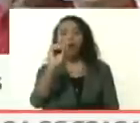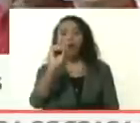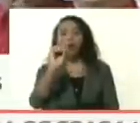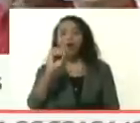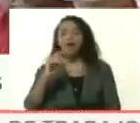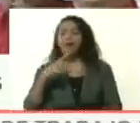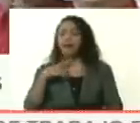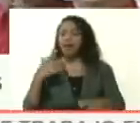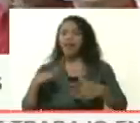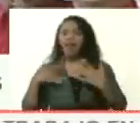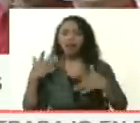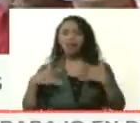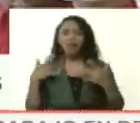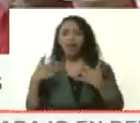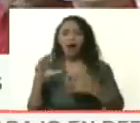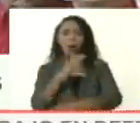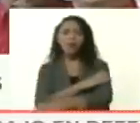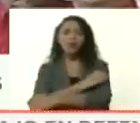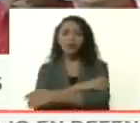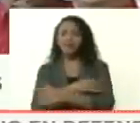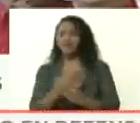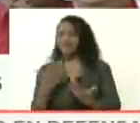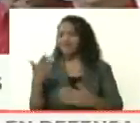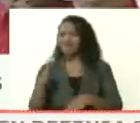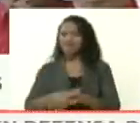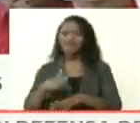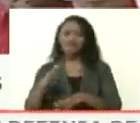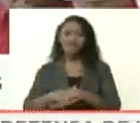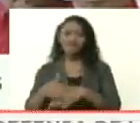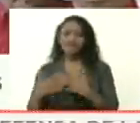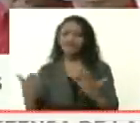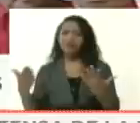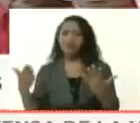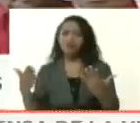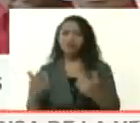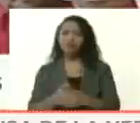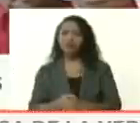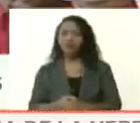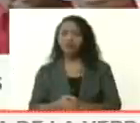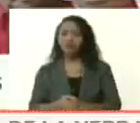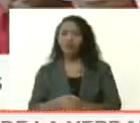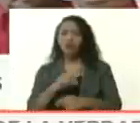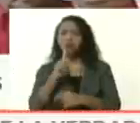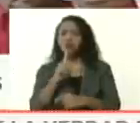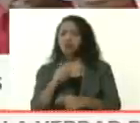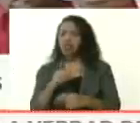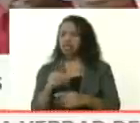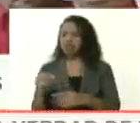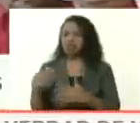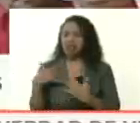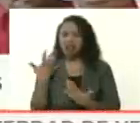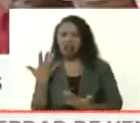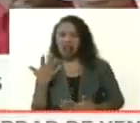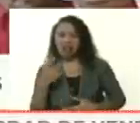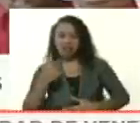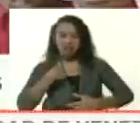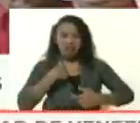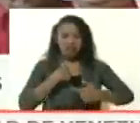acto de la oposición. Imagínate la decadencia. Entonces, con una arrogancia, ahora sí te tenemos contra